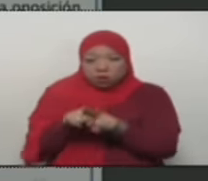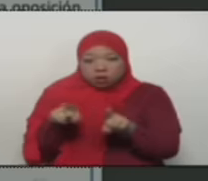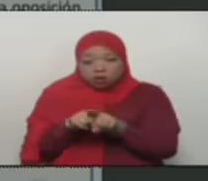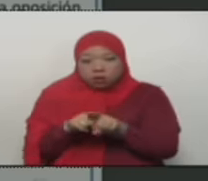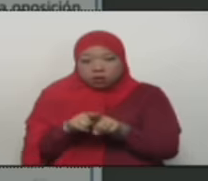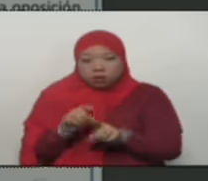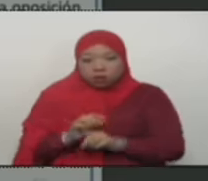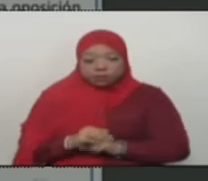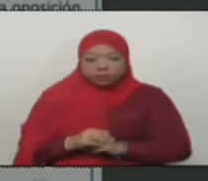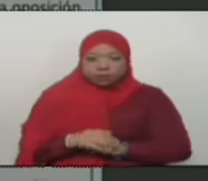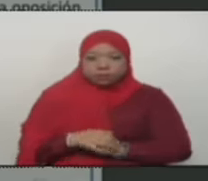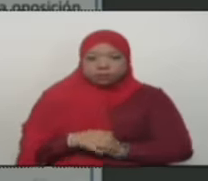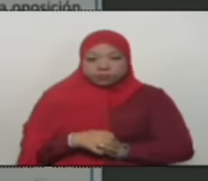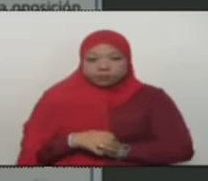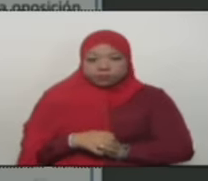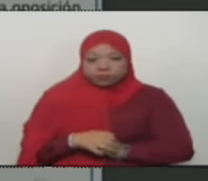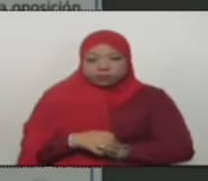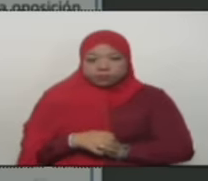Altavista